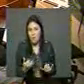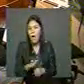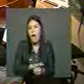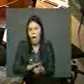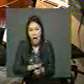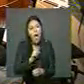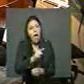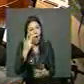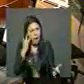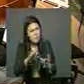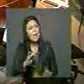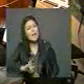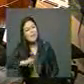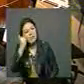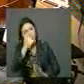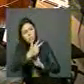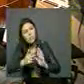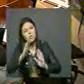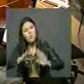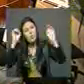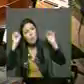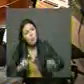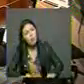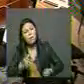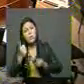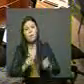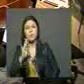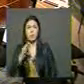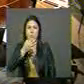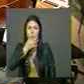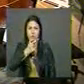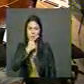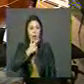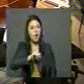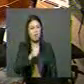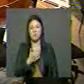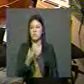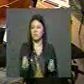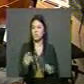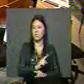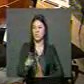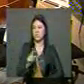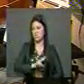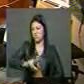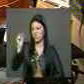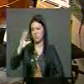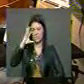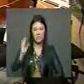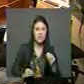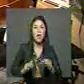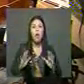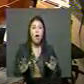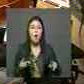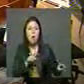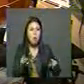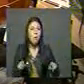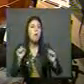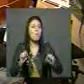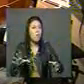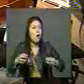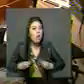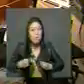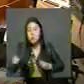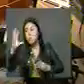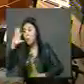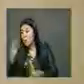es constitucionalmente admisible el matrimonio homosexual y la que lo niega son ambas razonables, así se esté de acuerdo o no, porque pueden